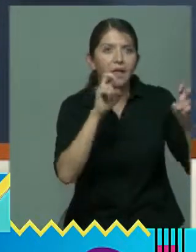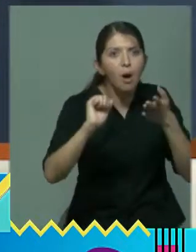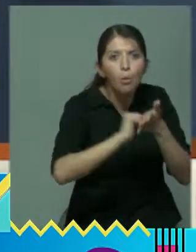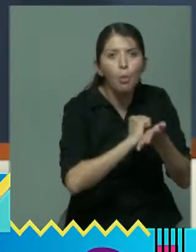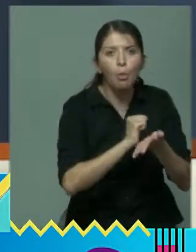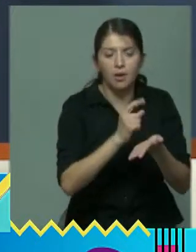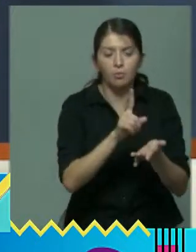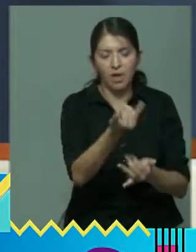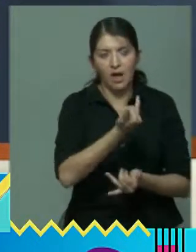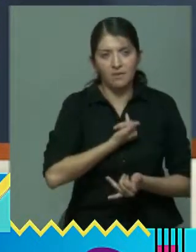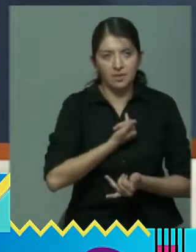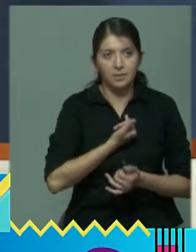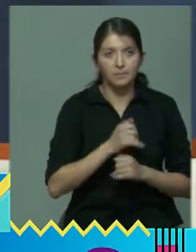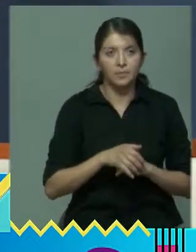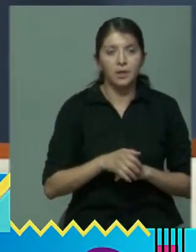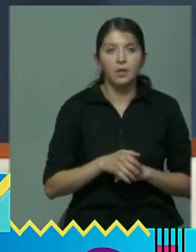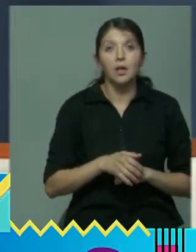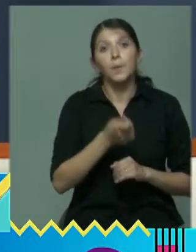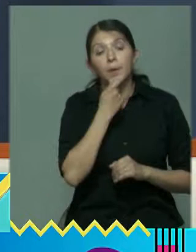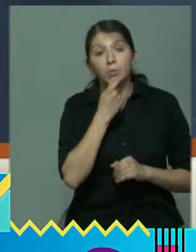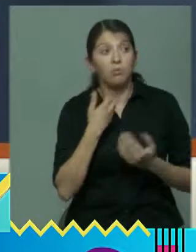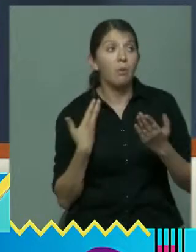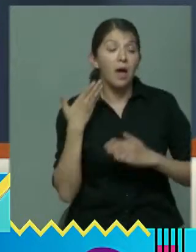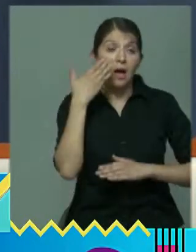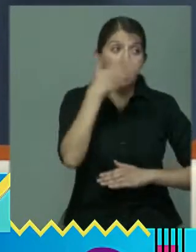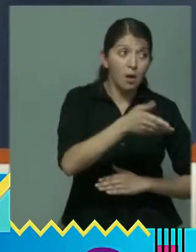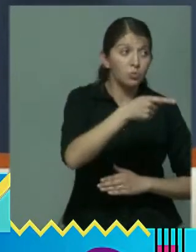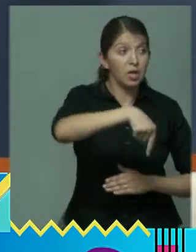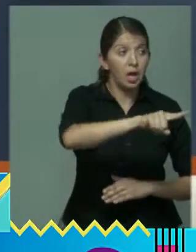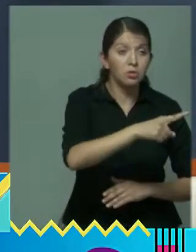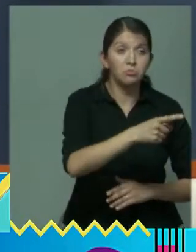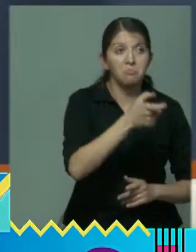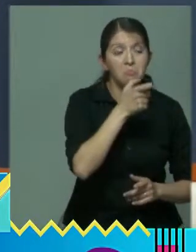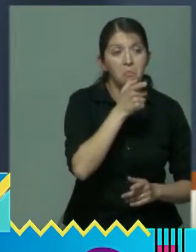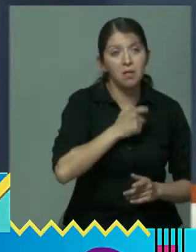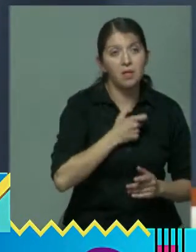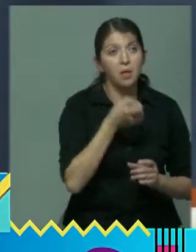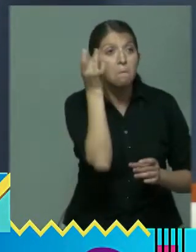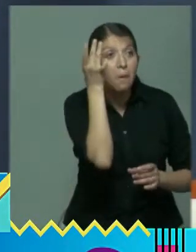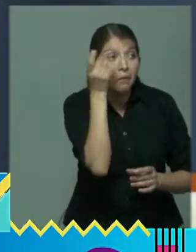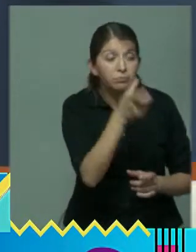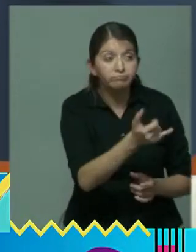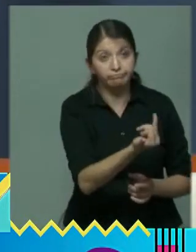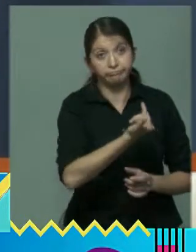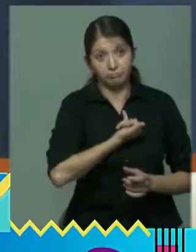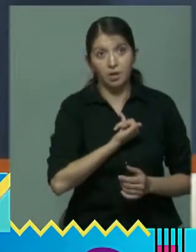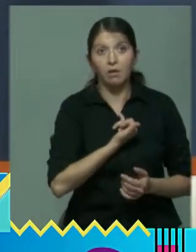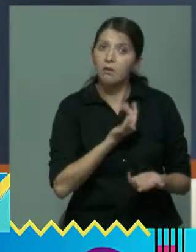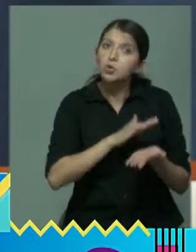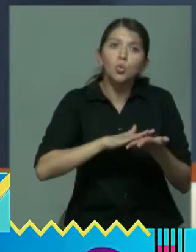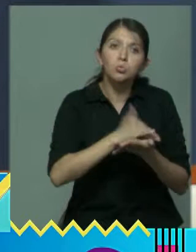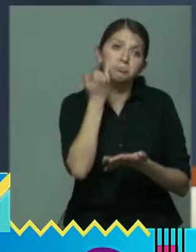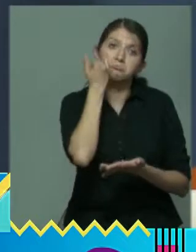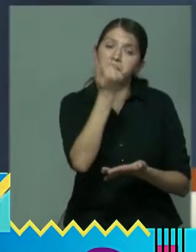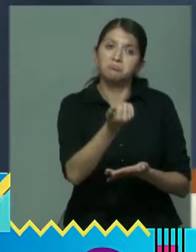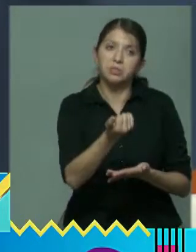se termina solucionando con algún pedido de disculpa, algún tipo de intervención, brindando un espacio de capacitación sobre diversidad, ¿sí? En el mismo medio donde